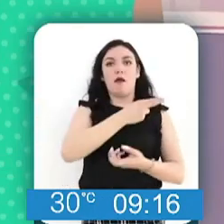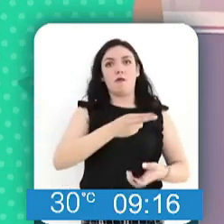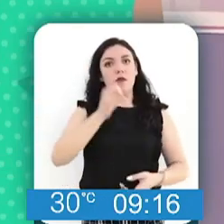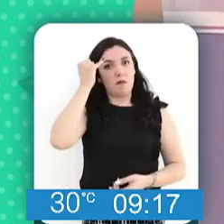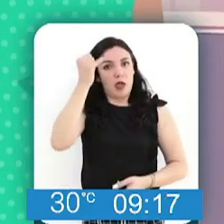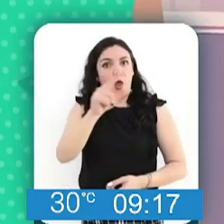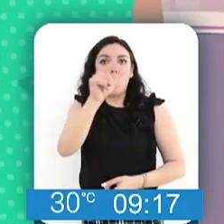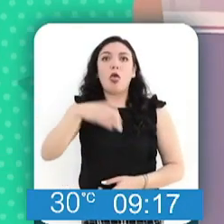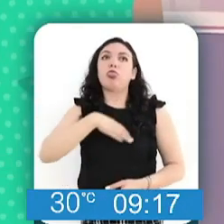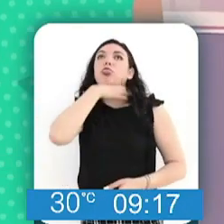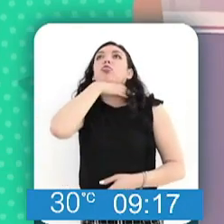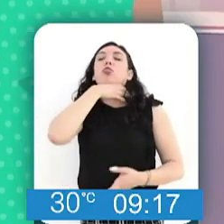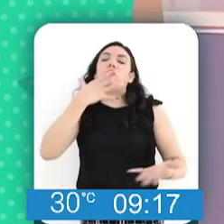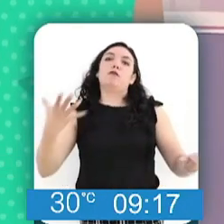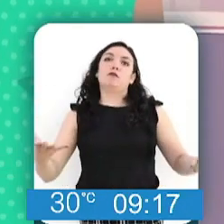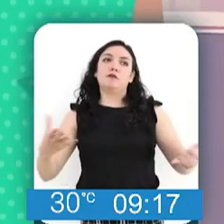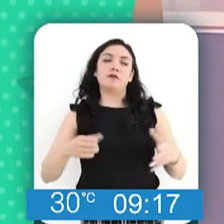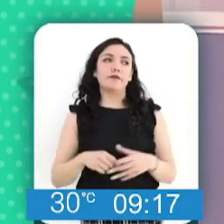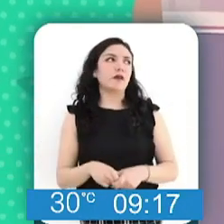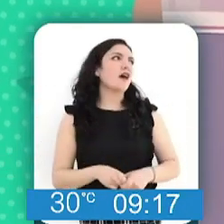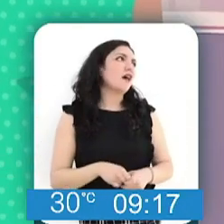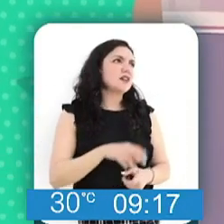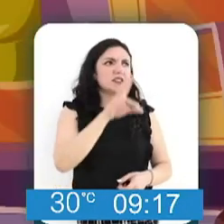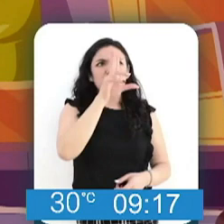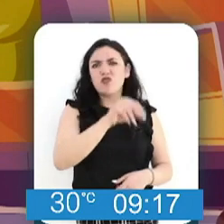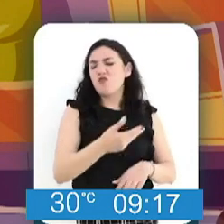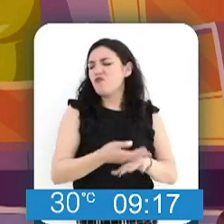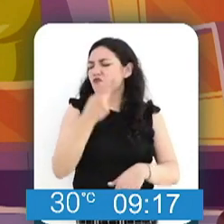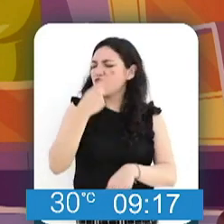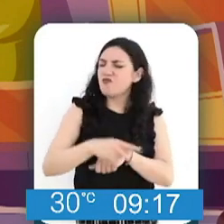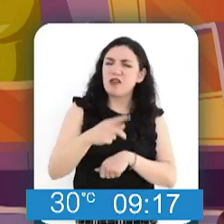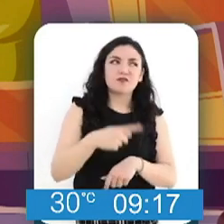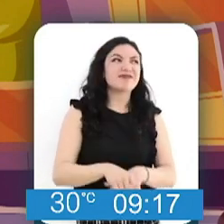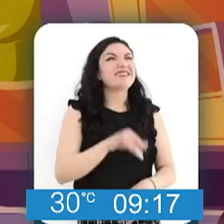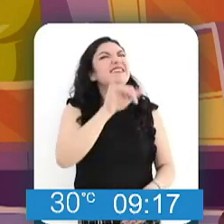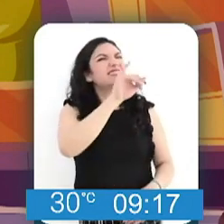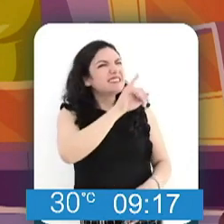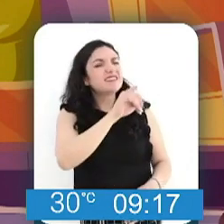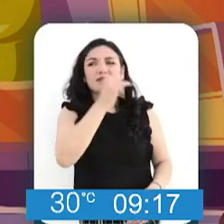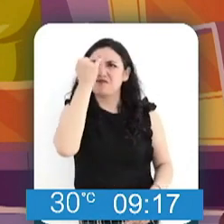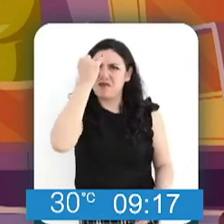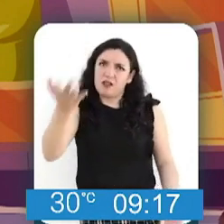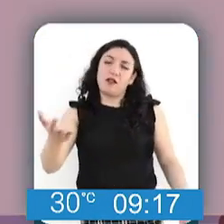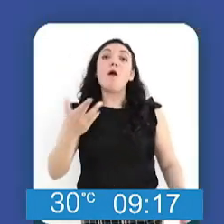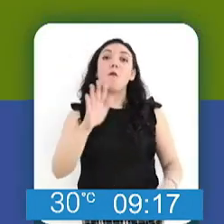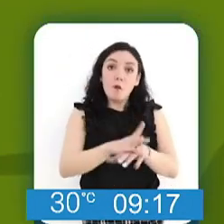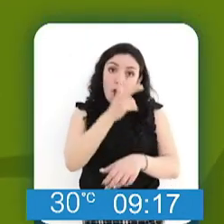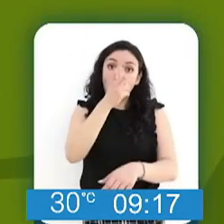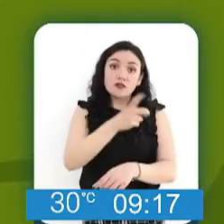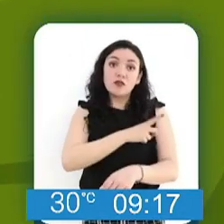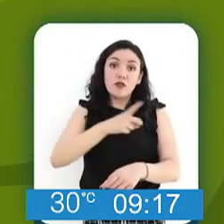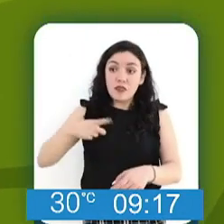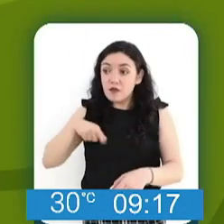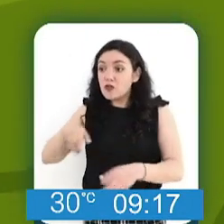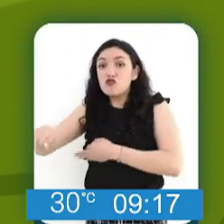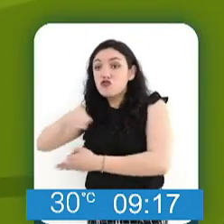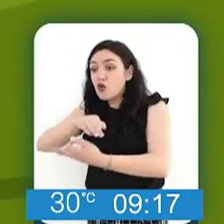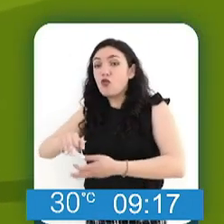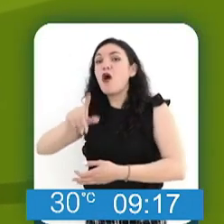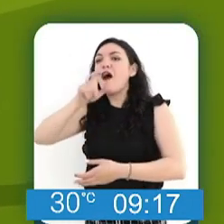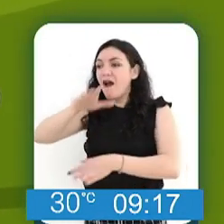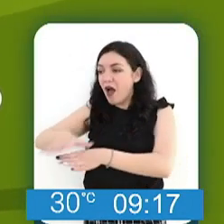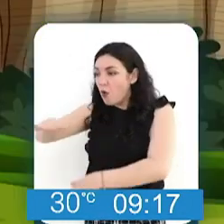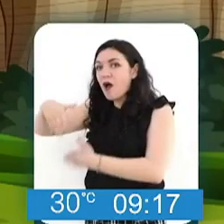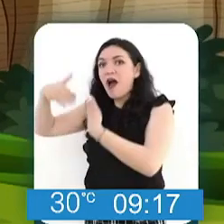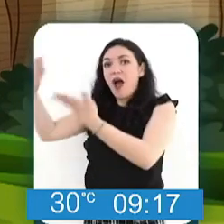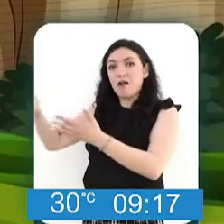ahogado. Ay, no. Qué peligroso. Sí, imagínate. Por eso tapé la letrina y los tambos de agua que tenemos en el